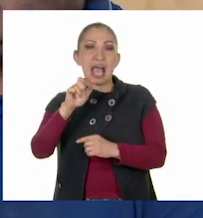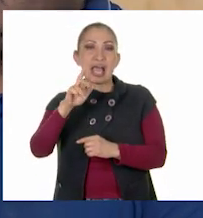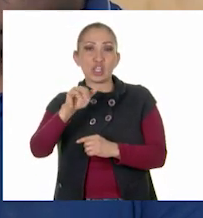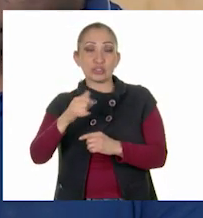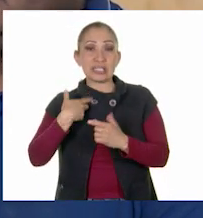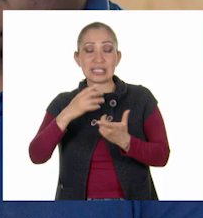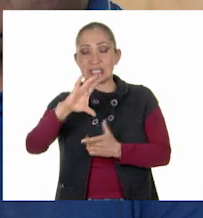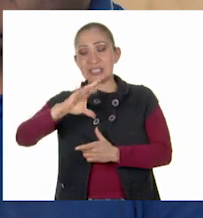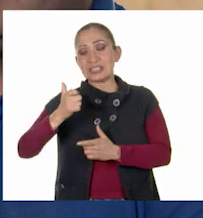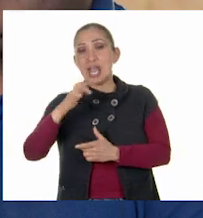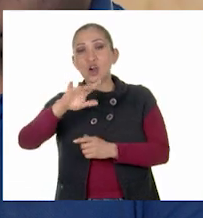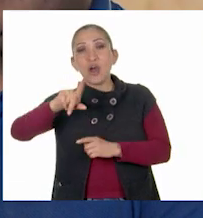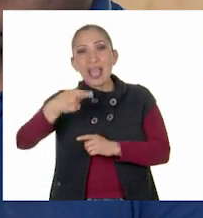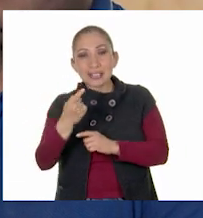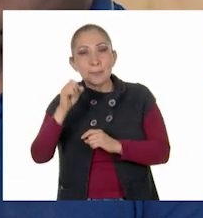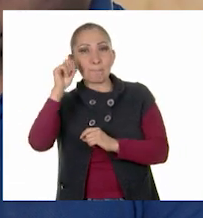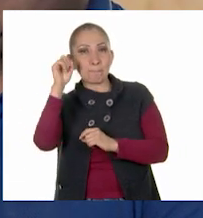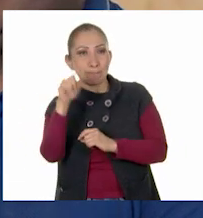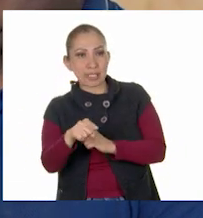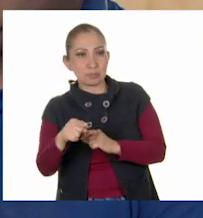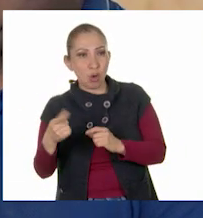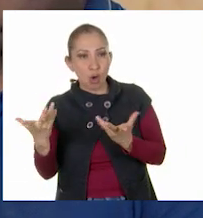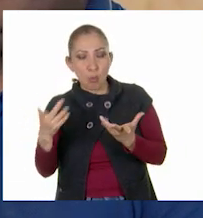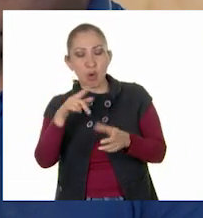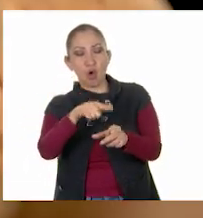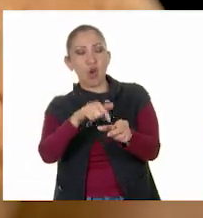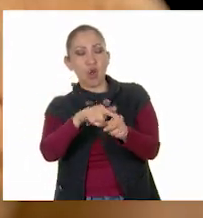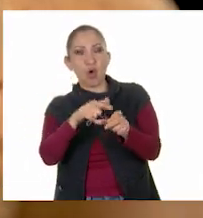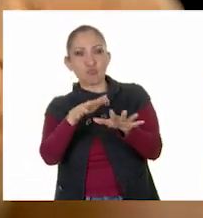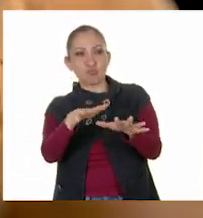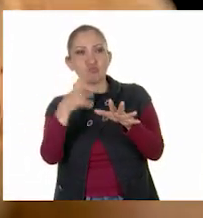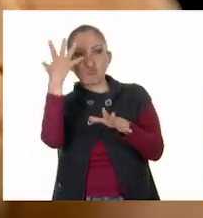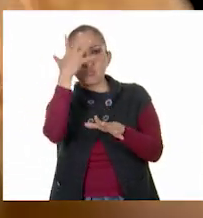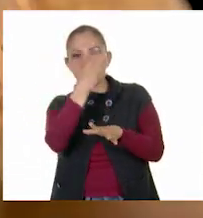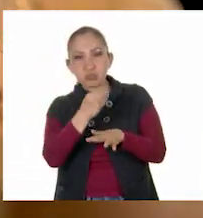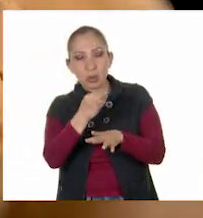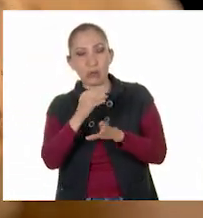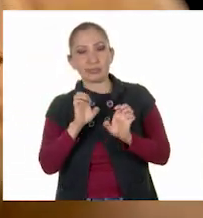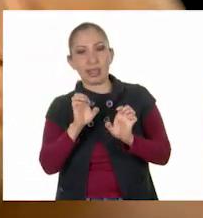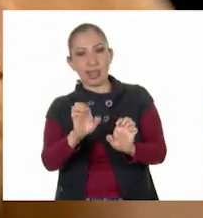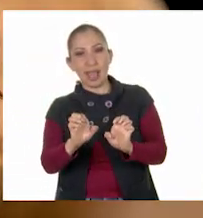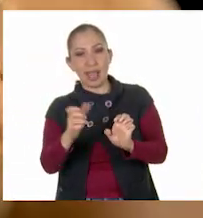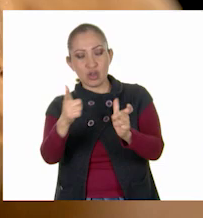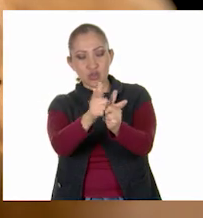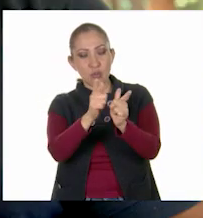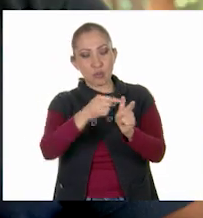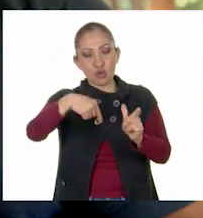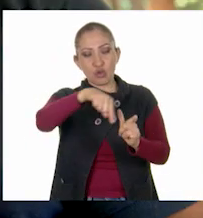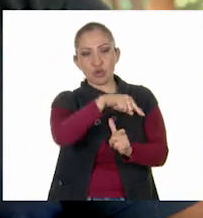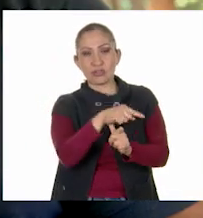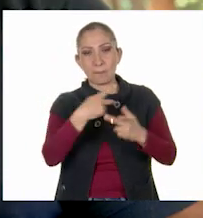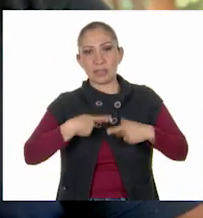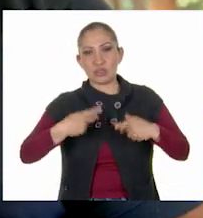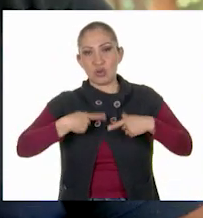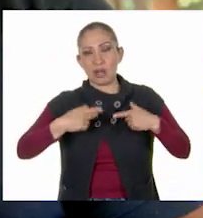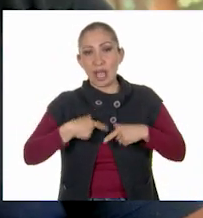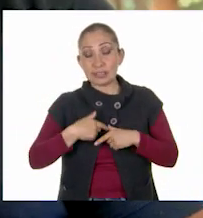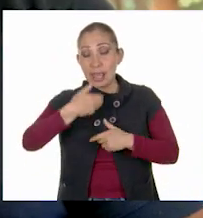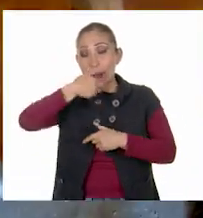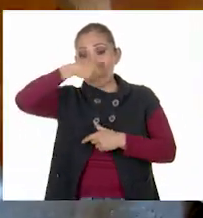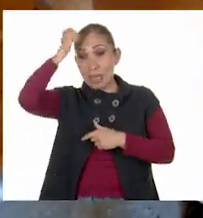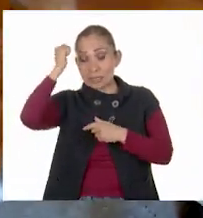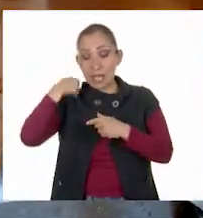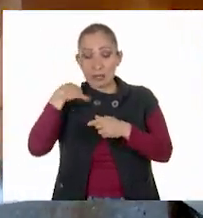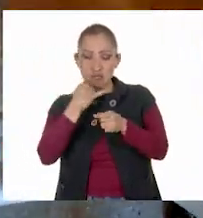los charros, que son los que le dan el colorido y la elegancia a las cuadrillas del municipio. La máscara se elabora